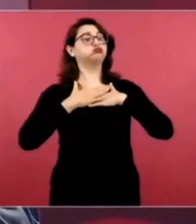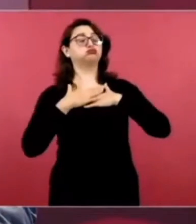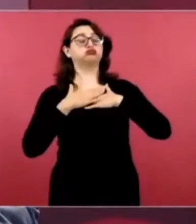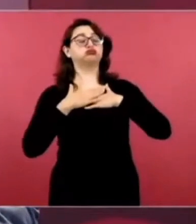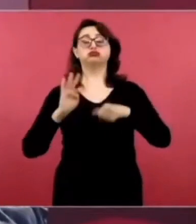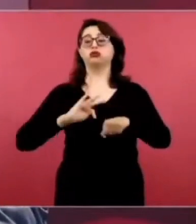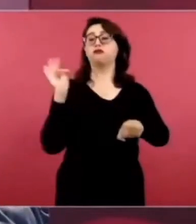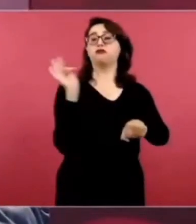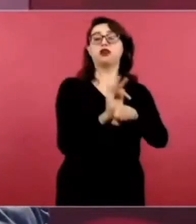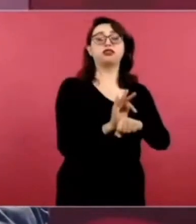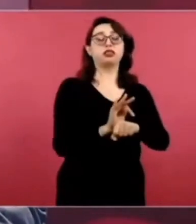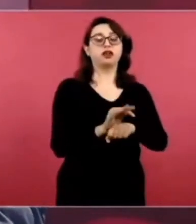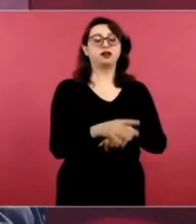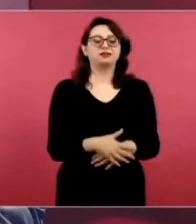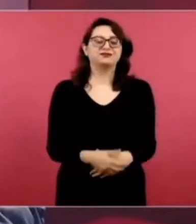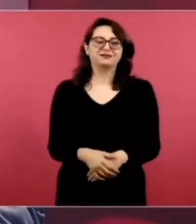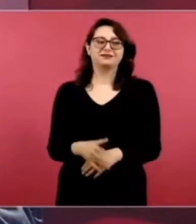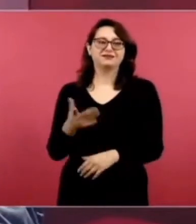Grilla.